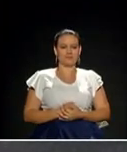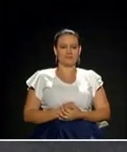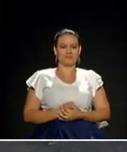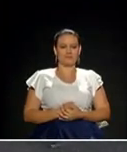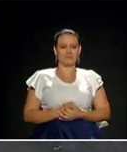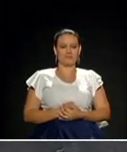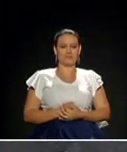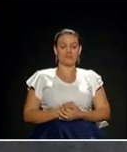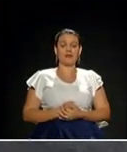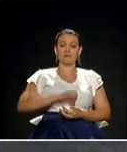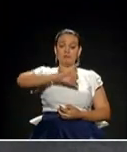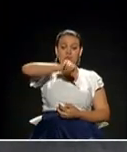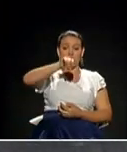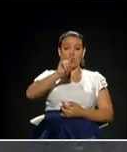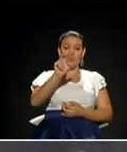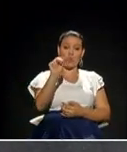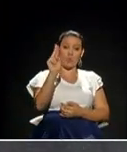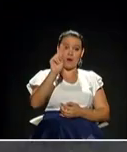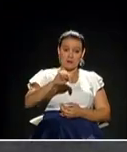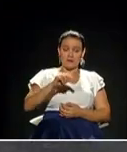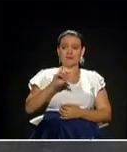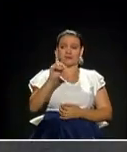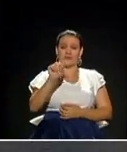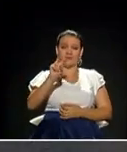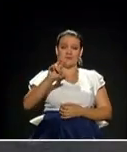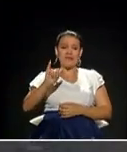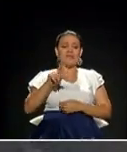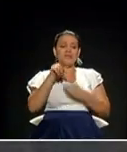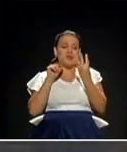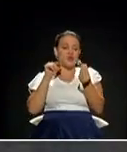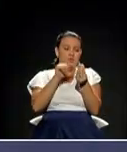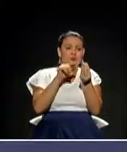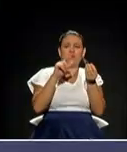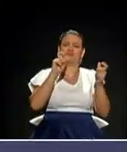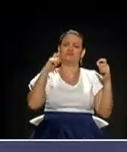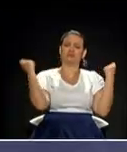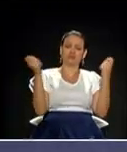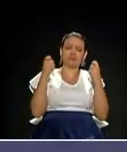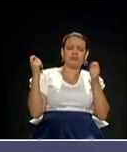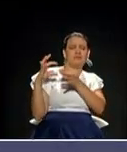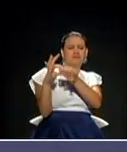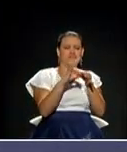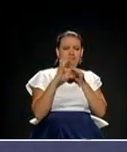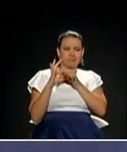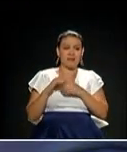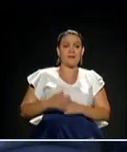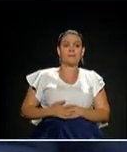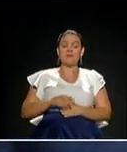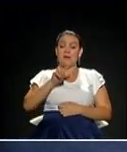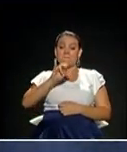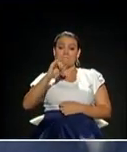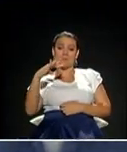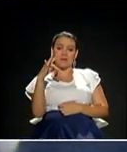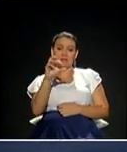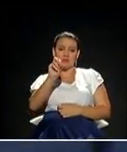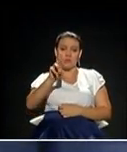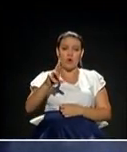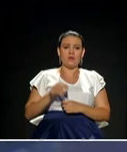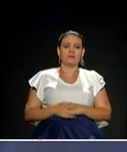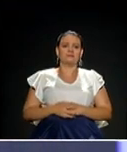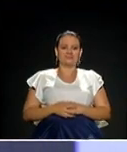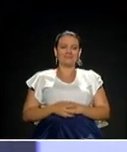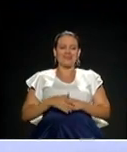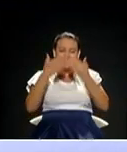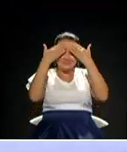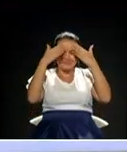juan david balderrama del movimiento todos juntos víctor javier correa del polo democrático juan carlos vélez uribe